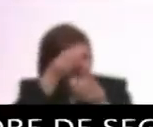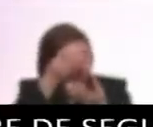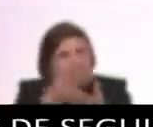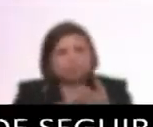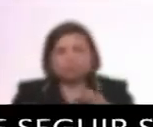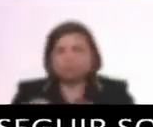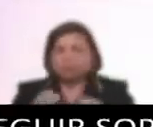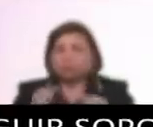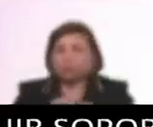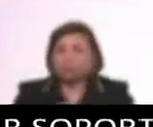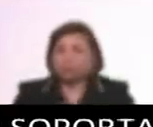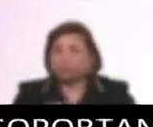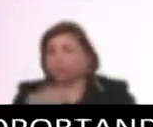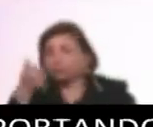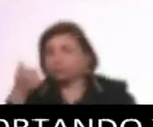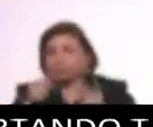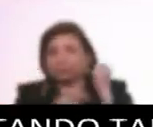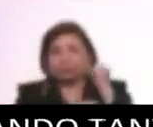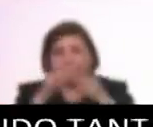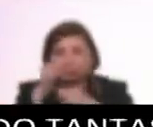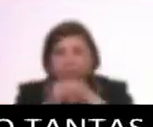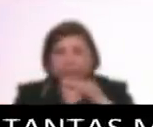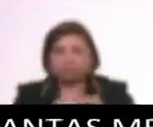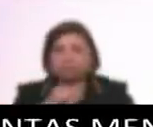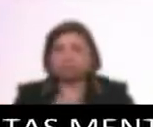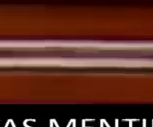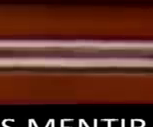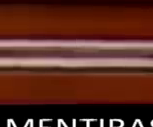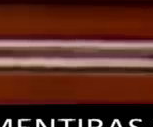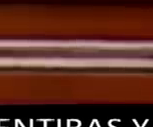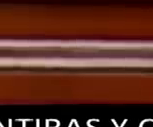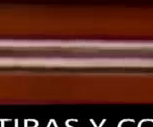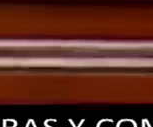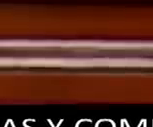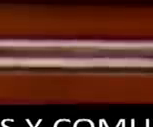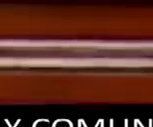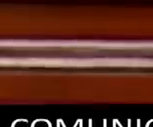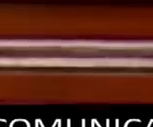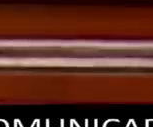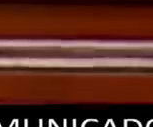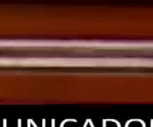Nación. Mari Carmen, yo quisiera que nos detuviéramos aquí.